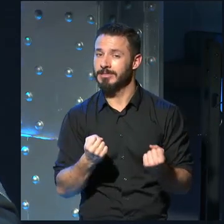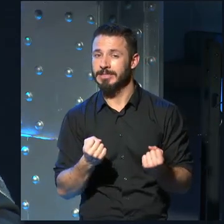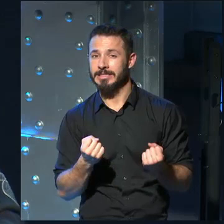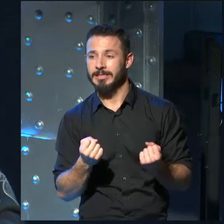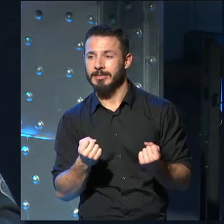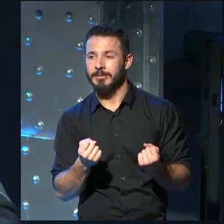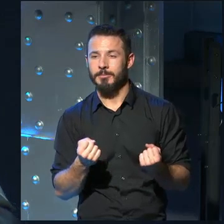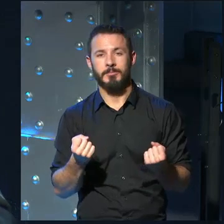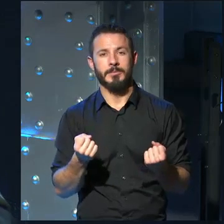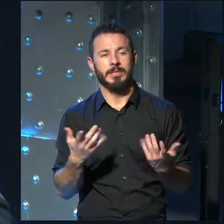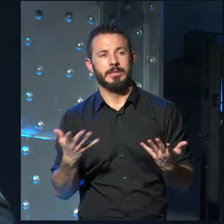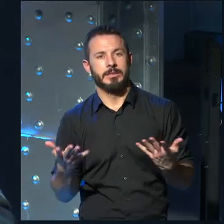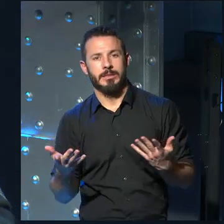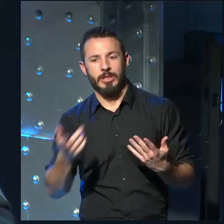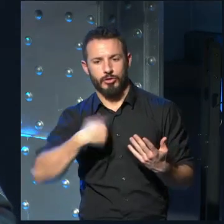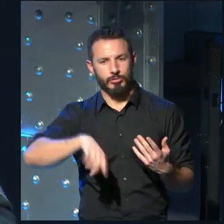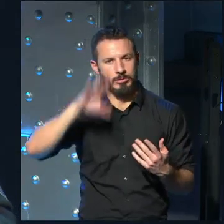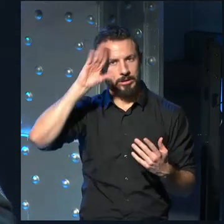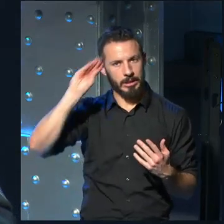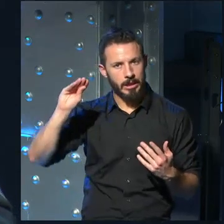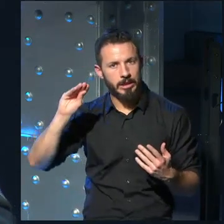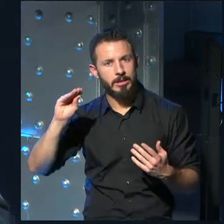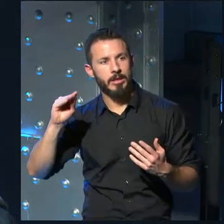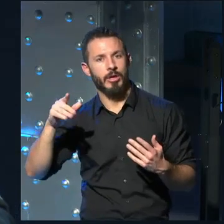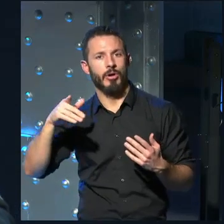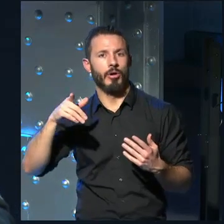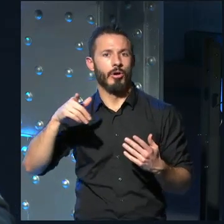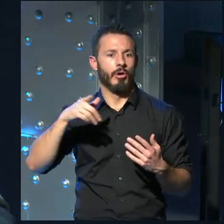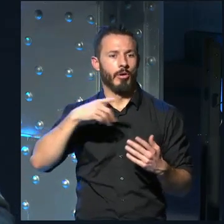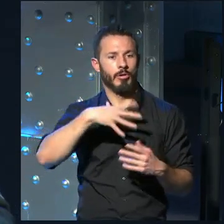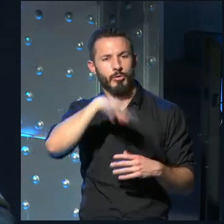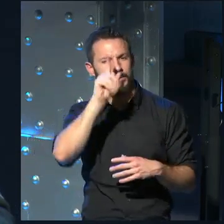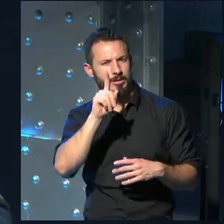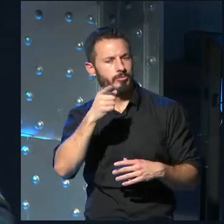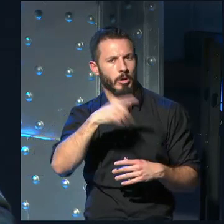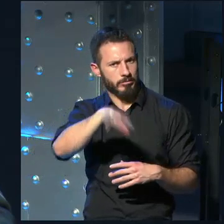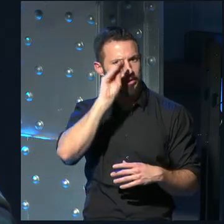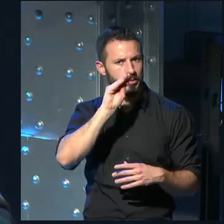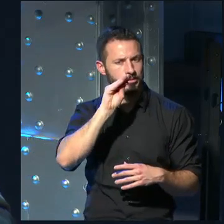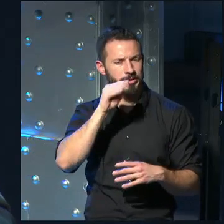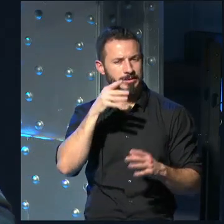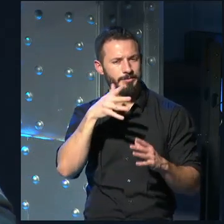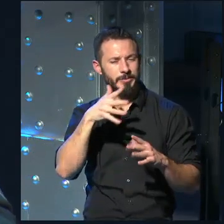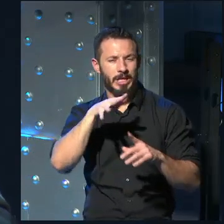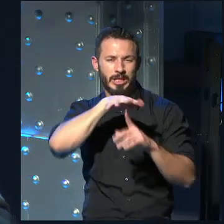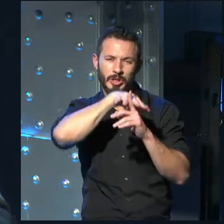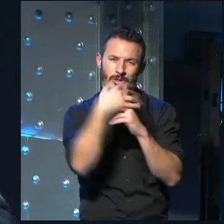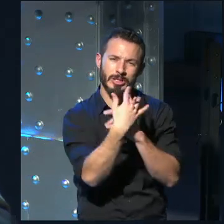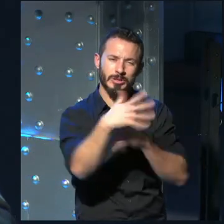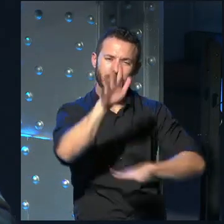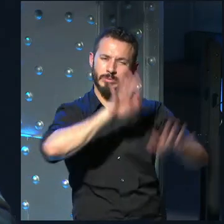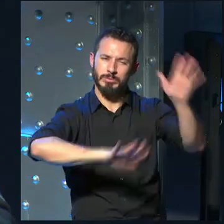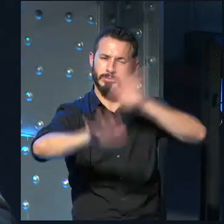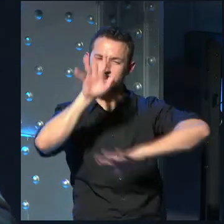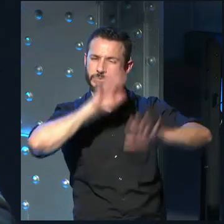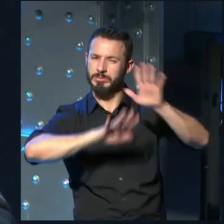no porque no seamos lo suficientemente inteligentes o tengamos las capacidades para entenderlo, pero sí porque el contexto es confuso y difuso, pues a